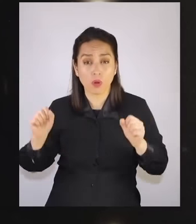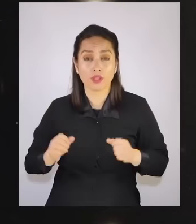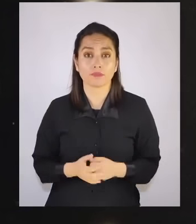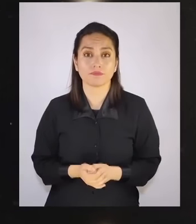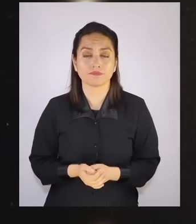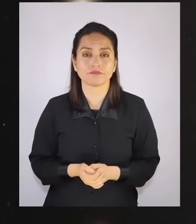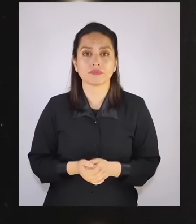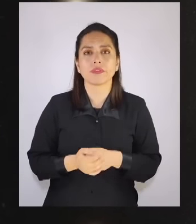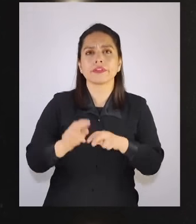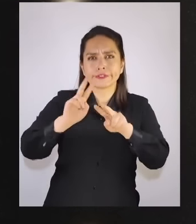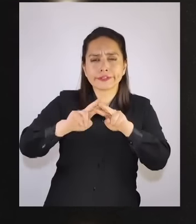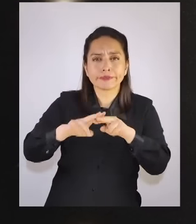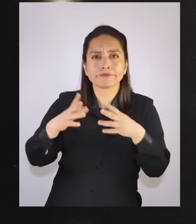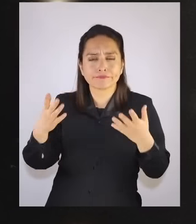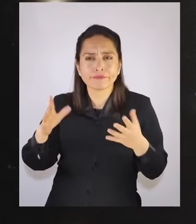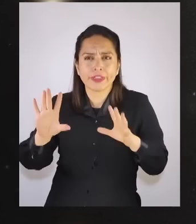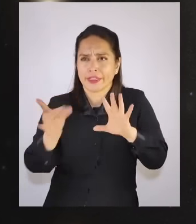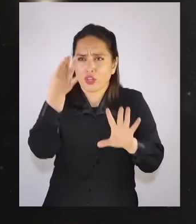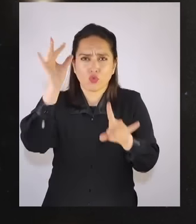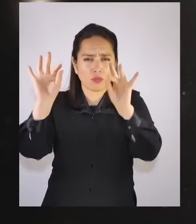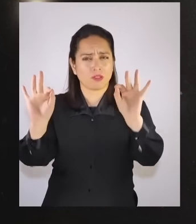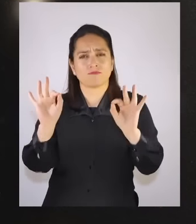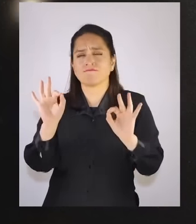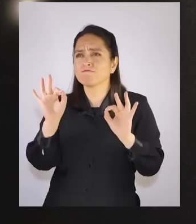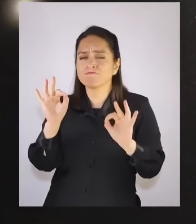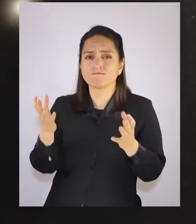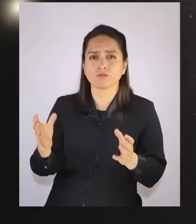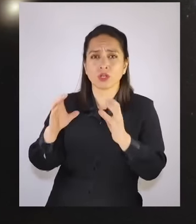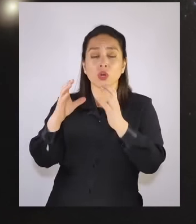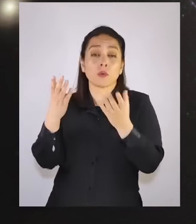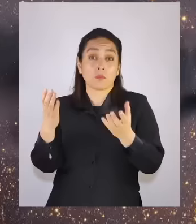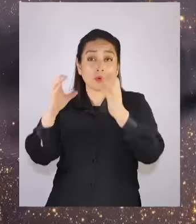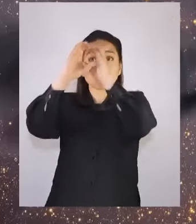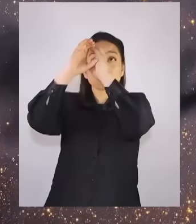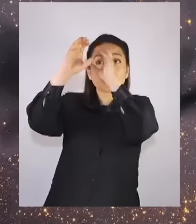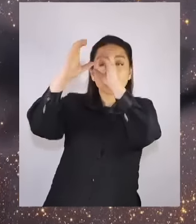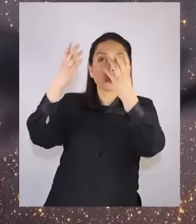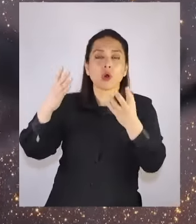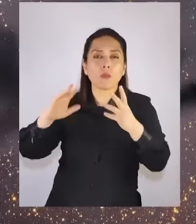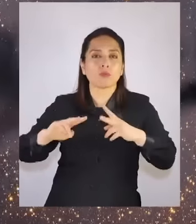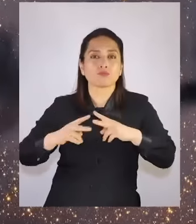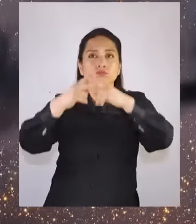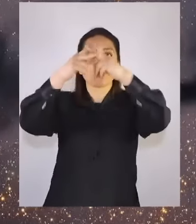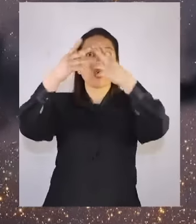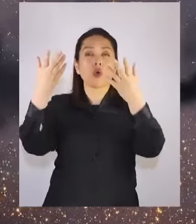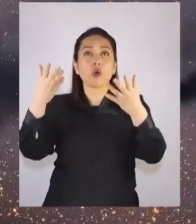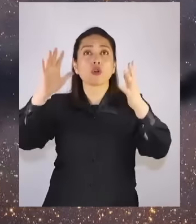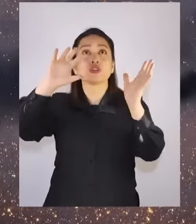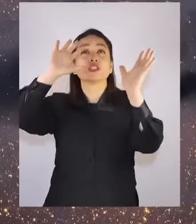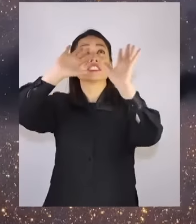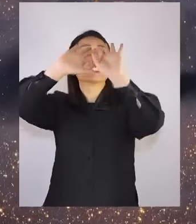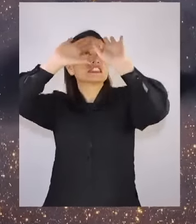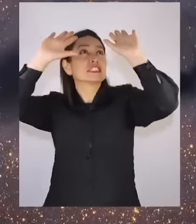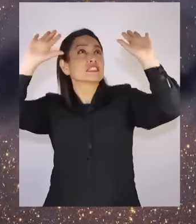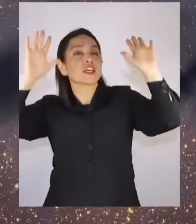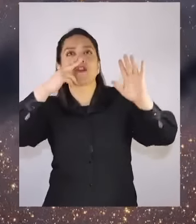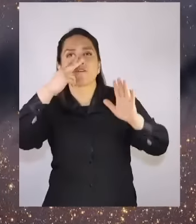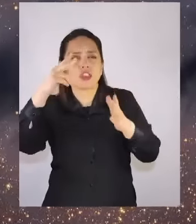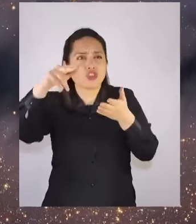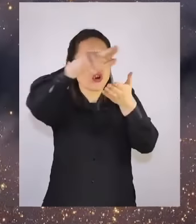Se han hecho observaciones y descubrimientos desde cosmología, o sea, la estructura a gran escala del universo, mirando muchas galaxias.